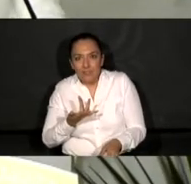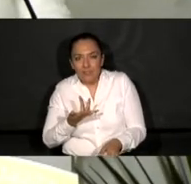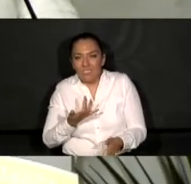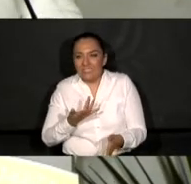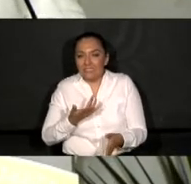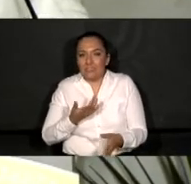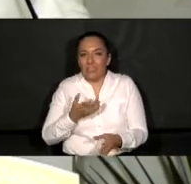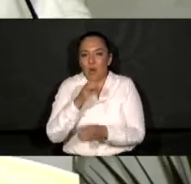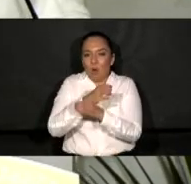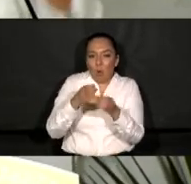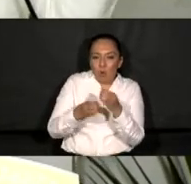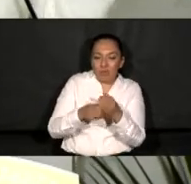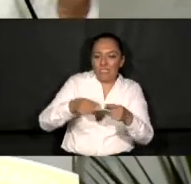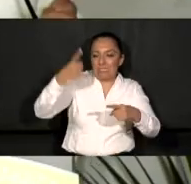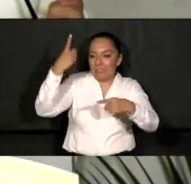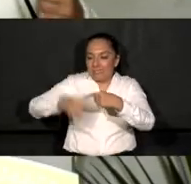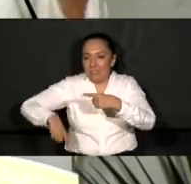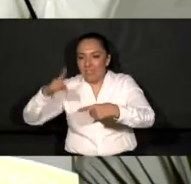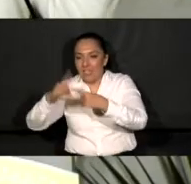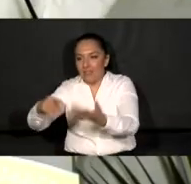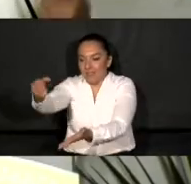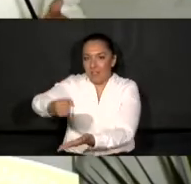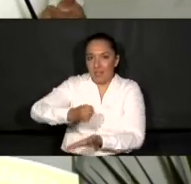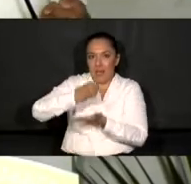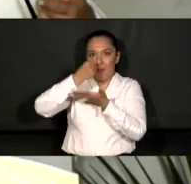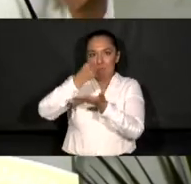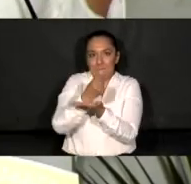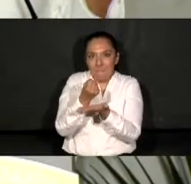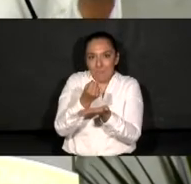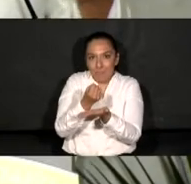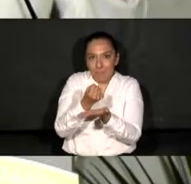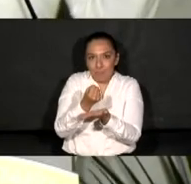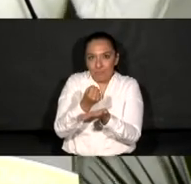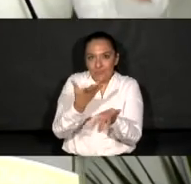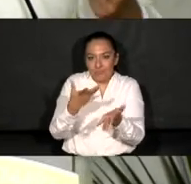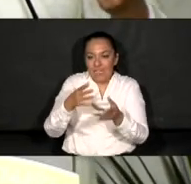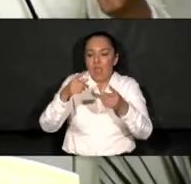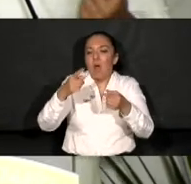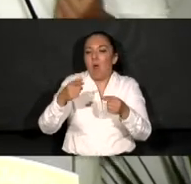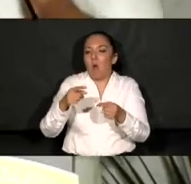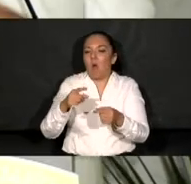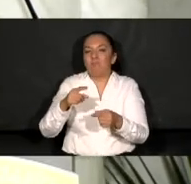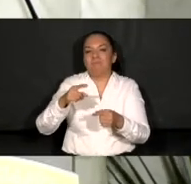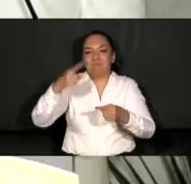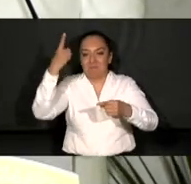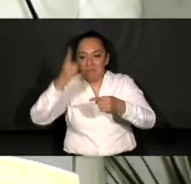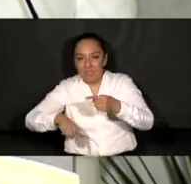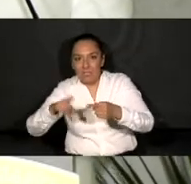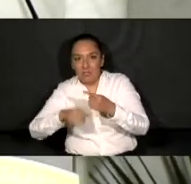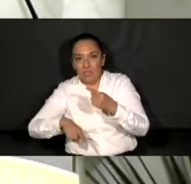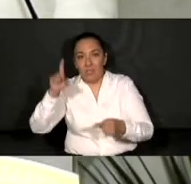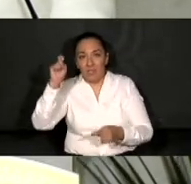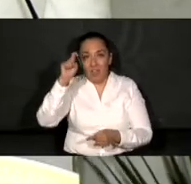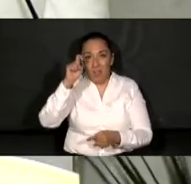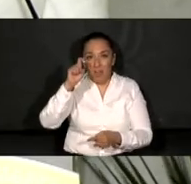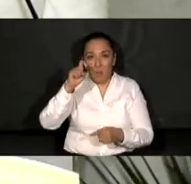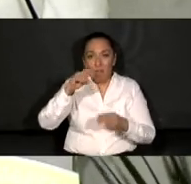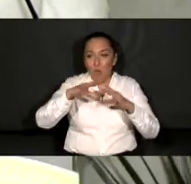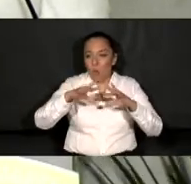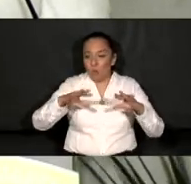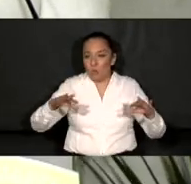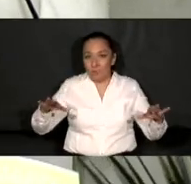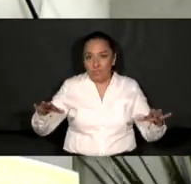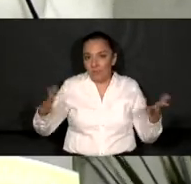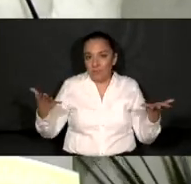por la eliminación de fideicomisos, de fondos, por la extracción de agua y por la sequía. Por eso